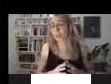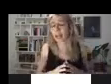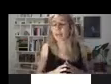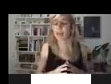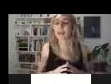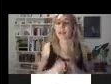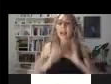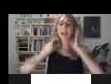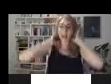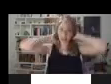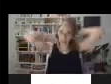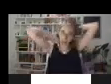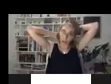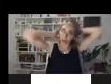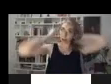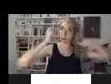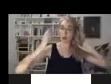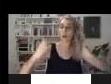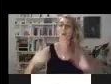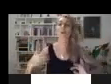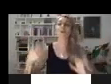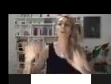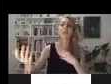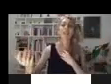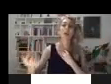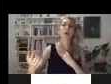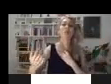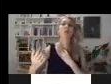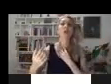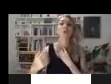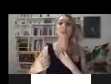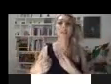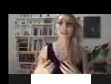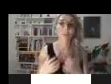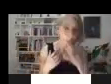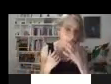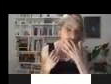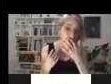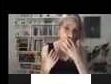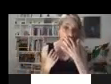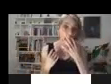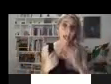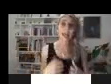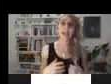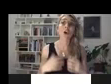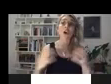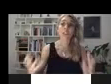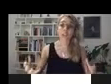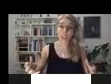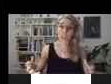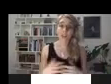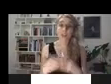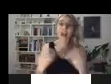tenía rápidamente algo que ver con un mecenas o con un patrocinador,